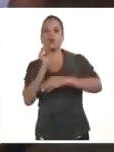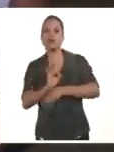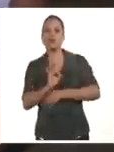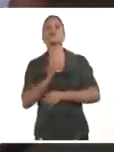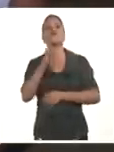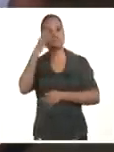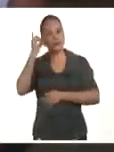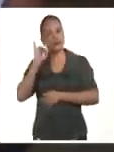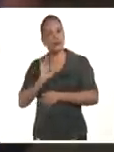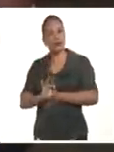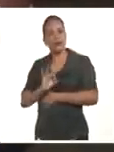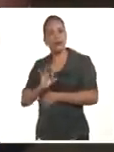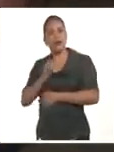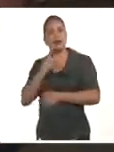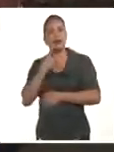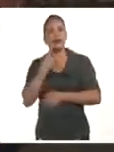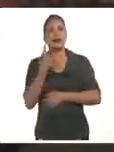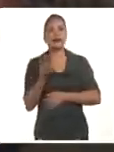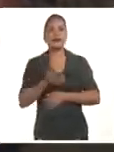lo que me refiero, es decir,